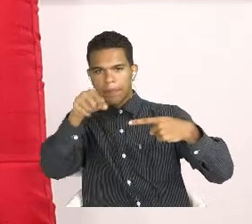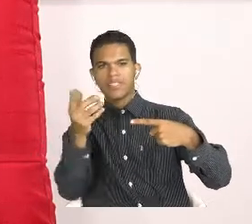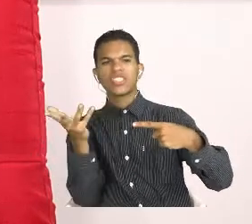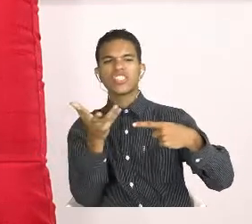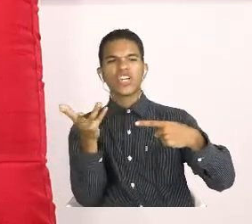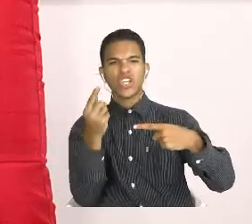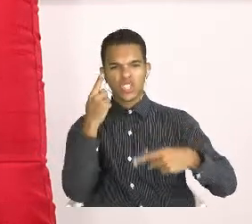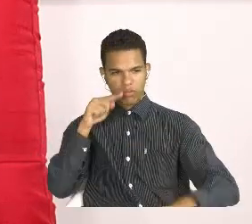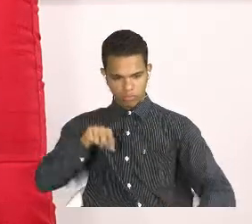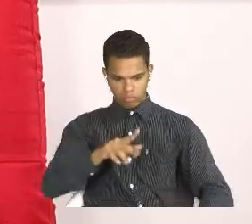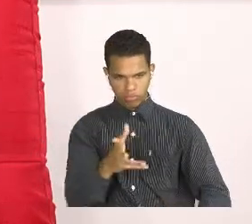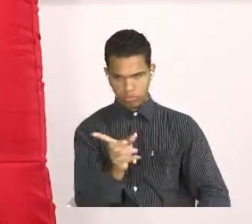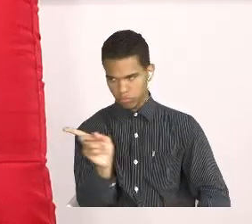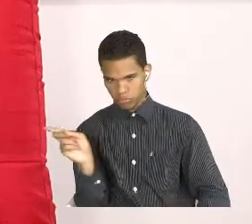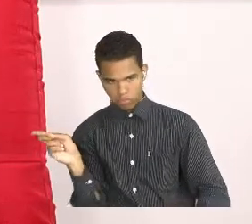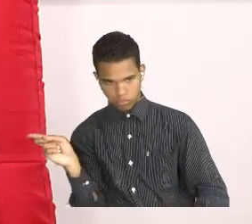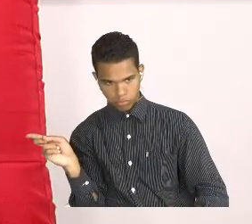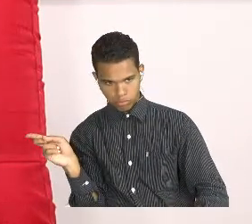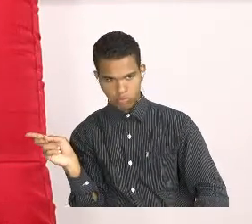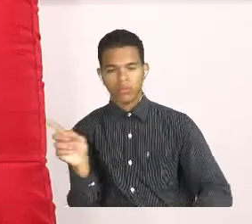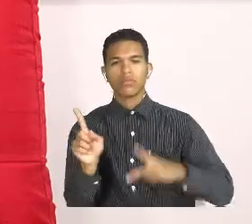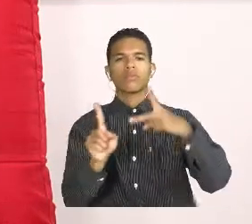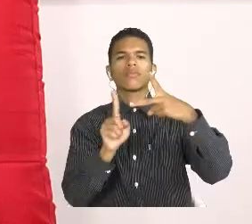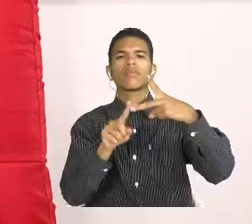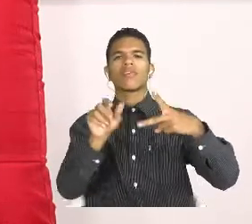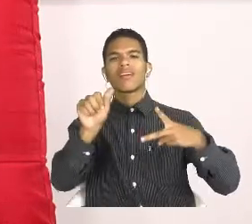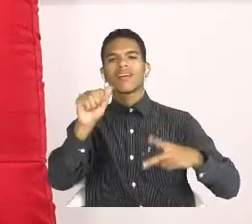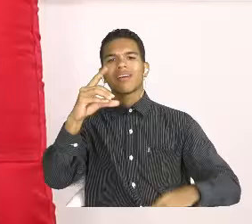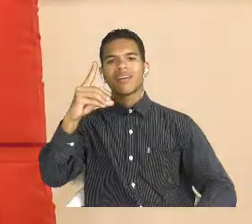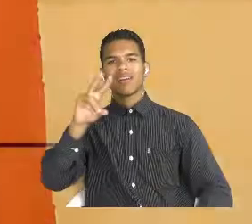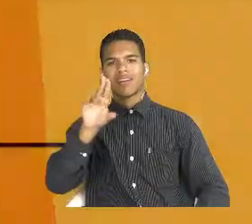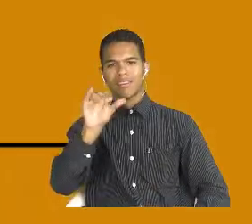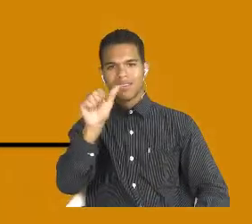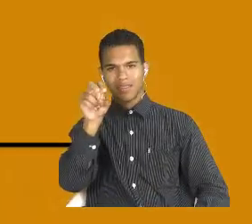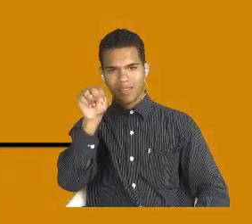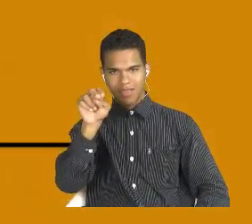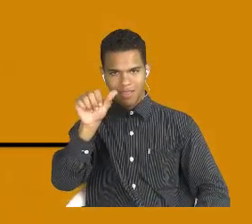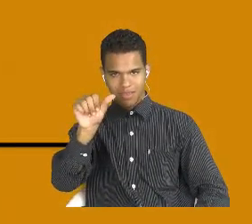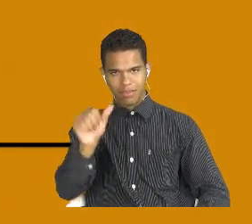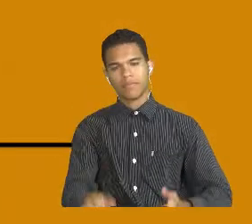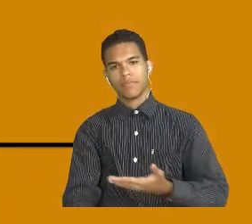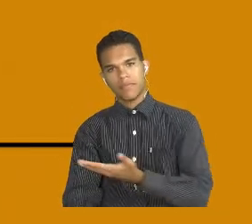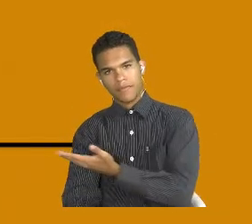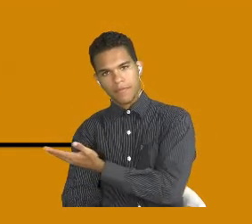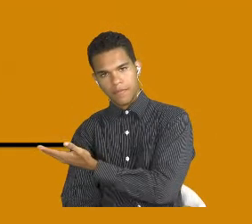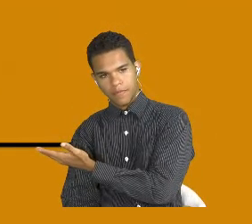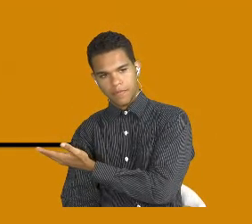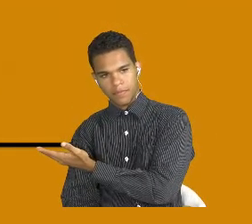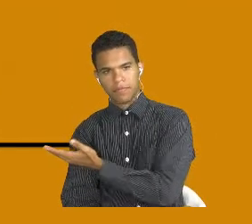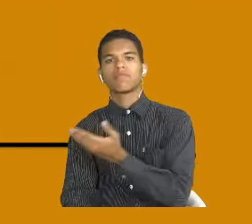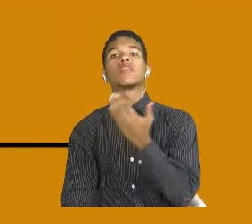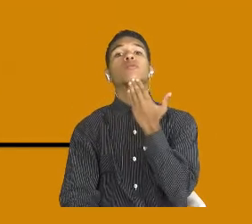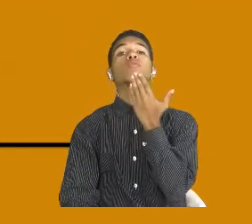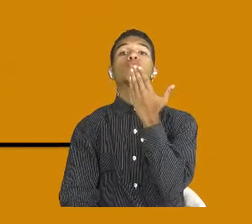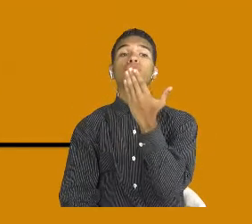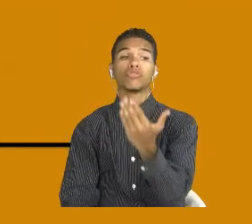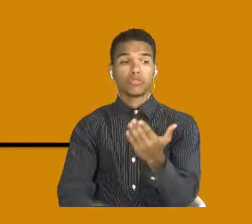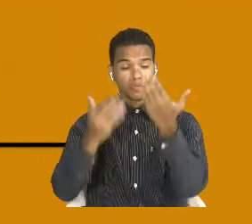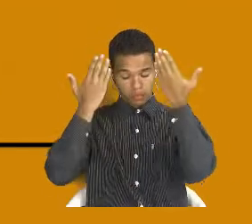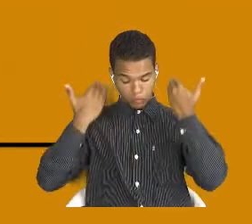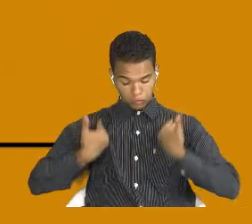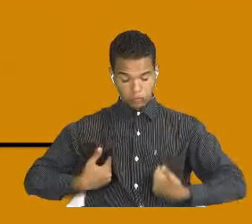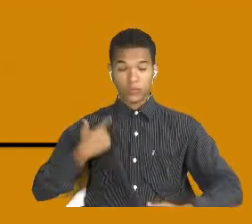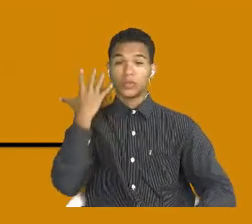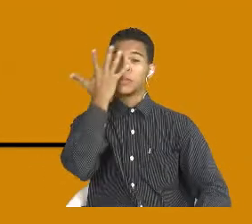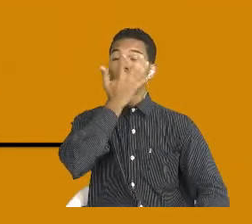barrio El Parnaso, y también a Adriana Hernández. A ellos un abrazo muy especial y un agradecimiento también por mantenerme siempre bella,